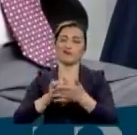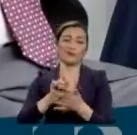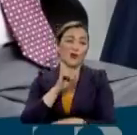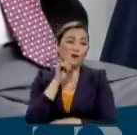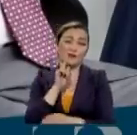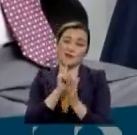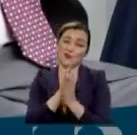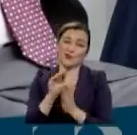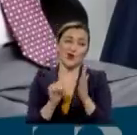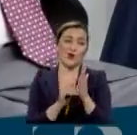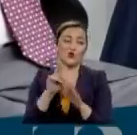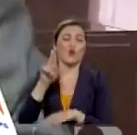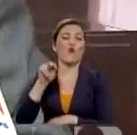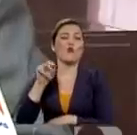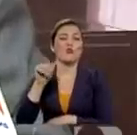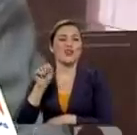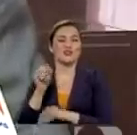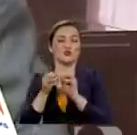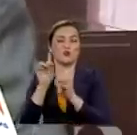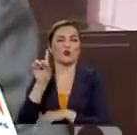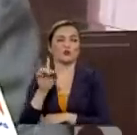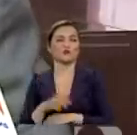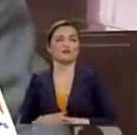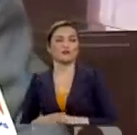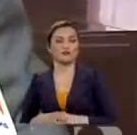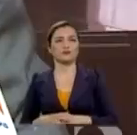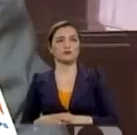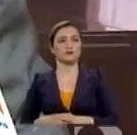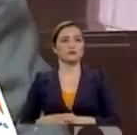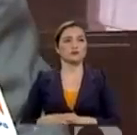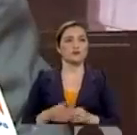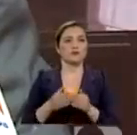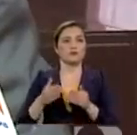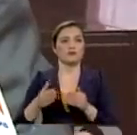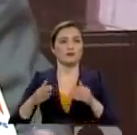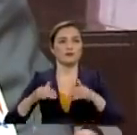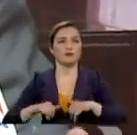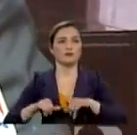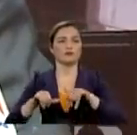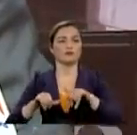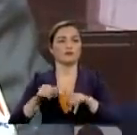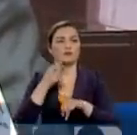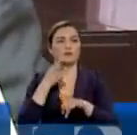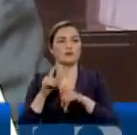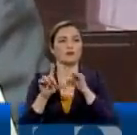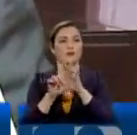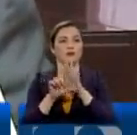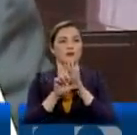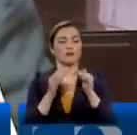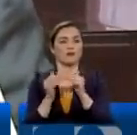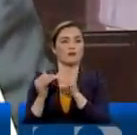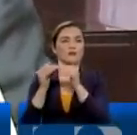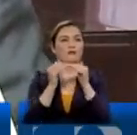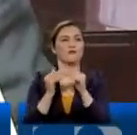también impugnado junto con UNES. Están decurriendo los plazos correspondientes de acuerdo a lo que establece el Código de la Democracia.